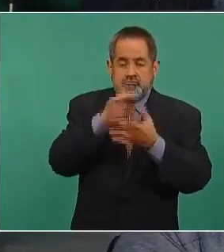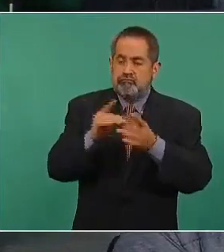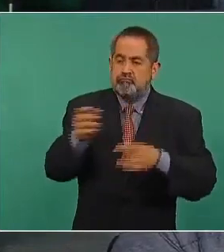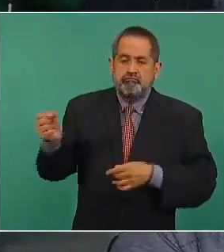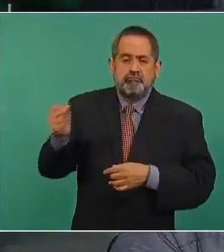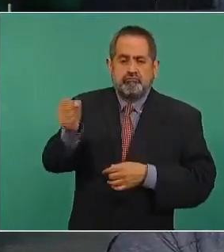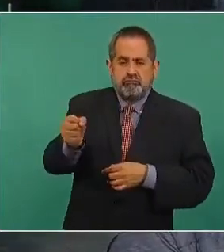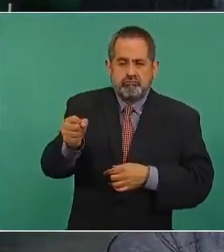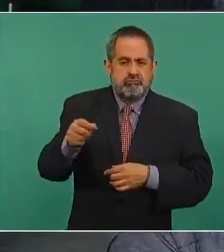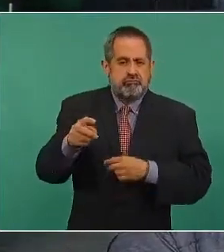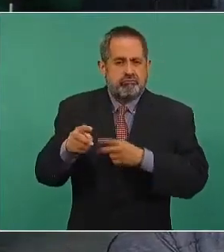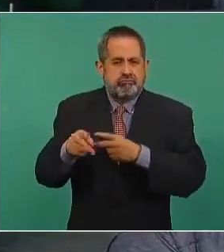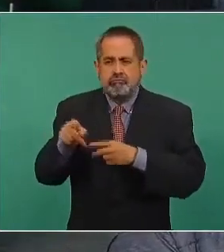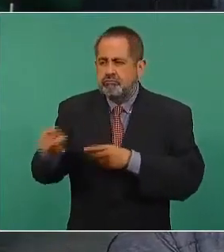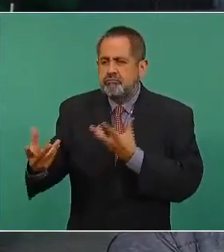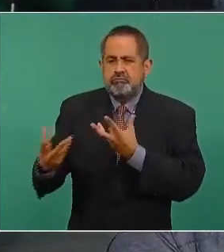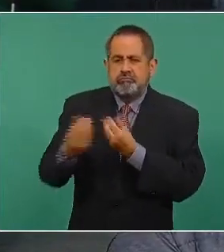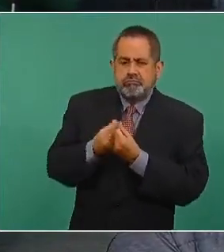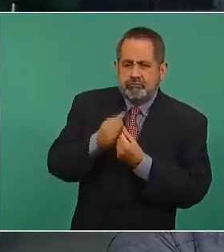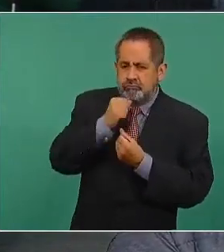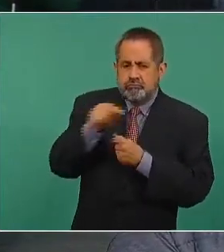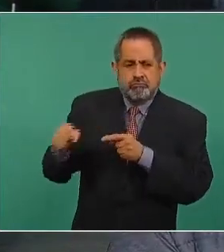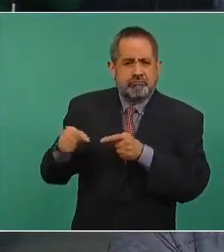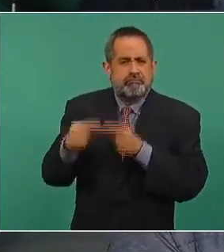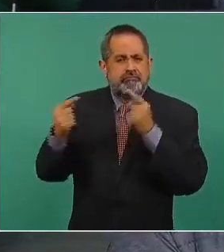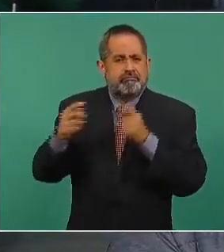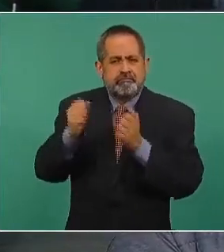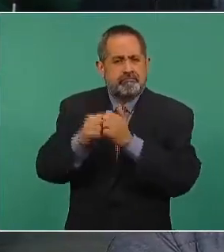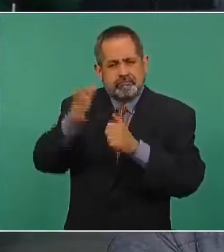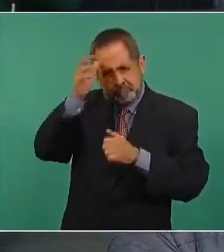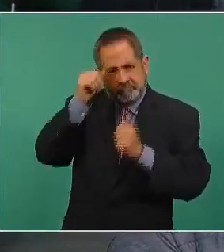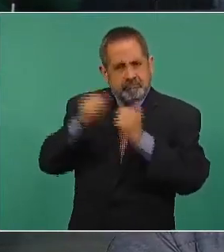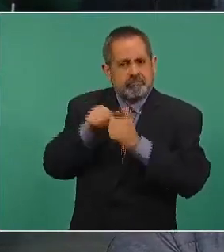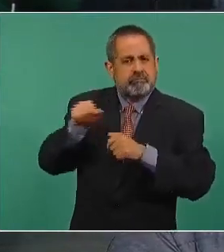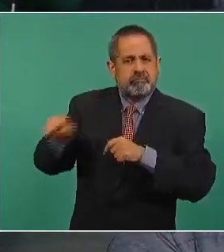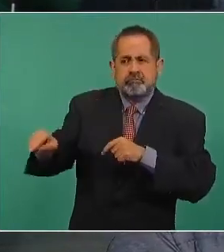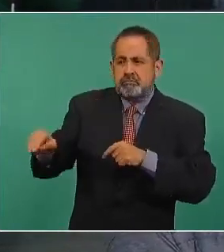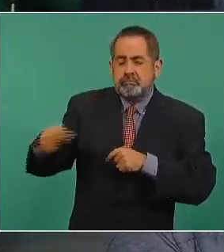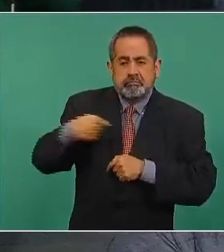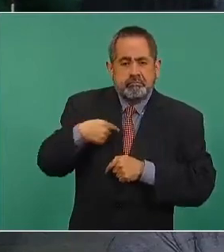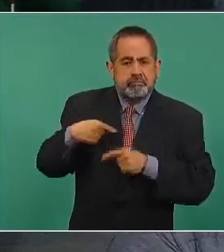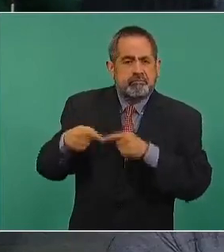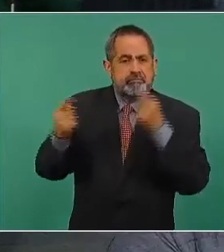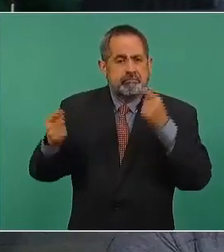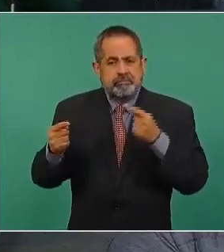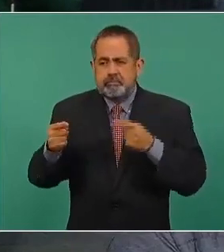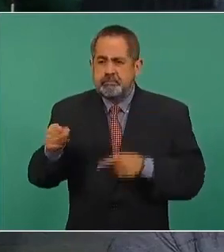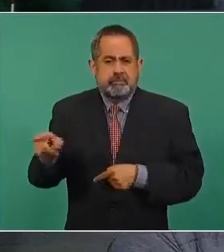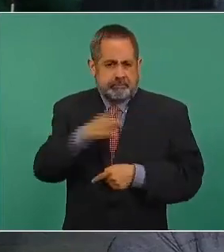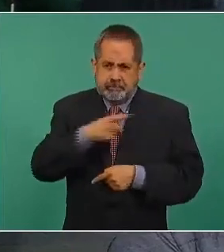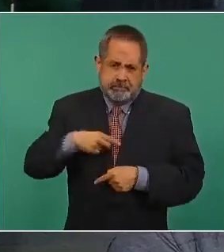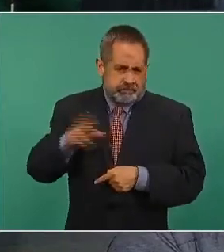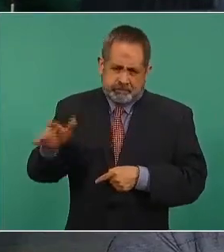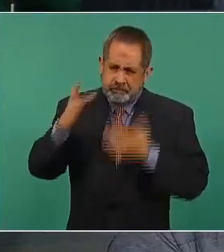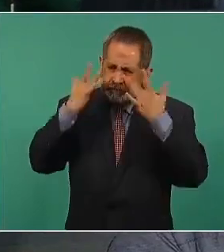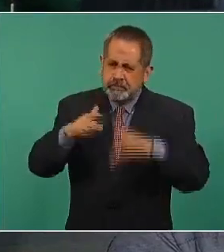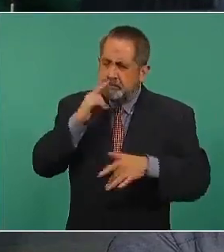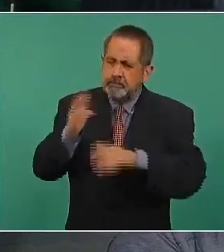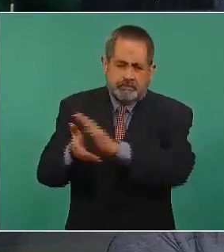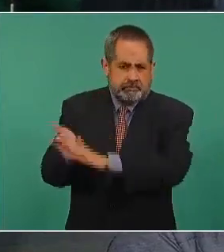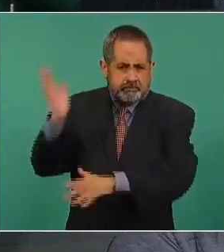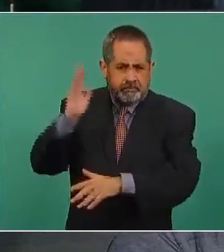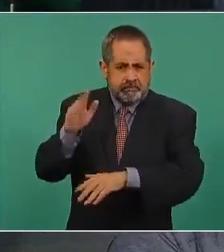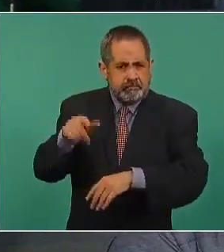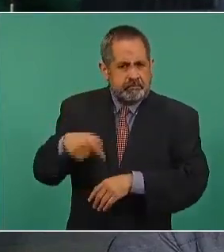no está con el movimiento o de acuerdo con las políticas de su gobierno, pues que debería de haberse ido ya